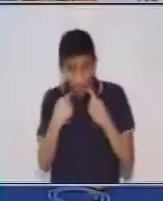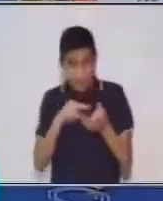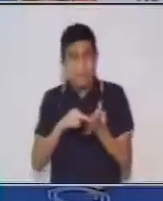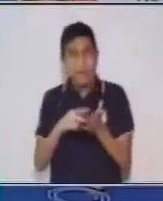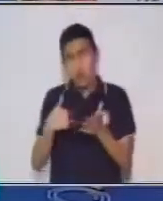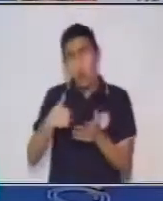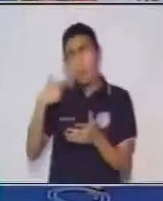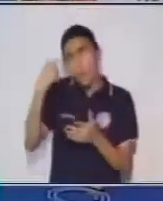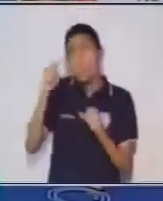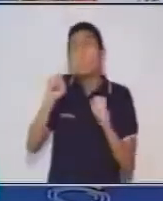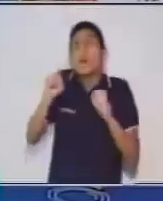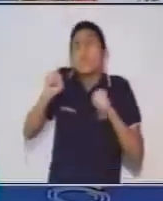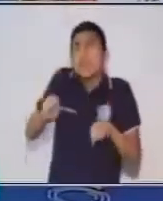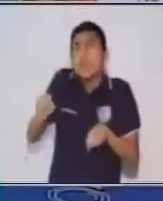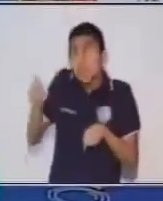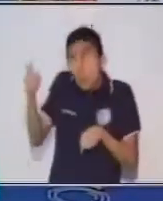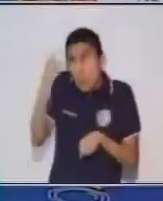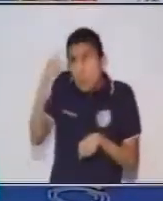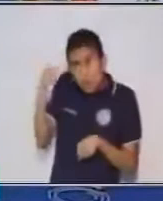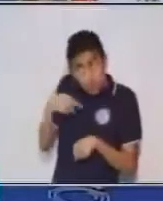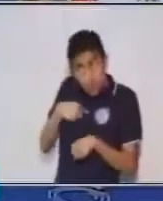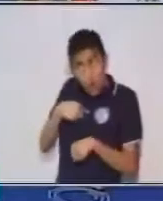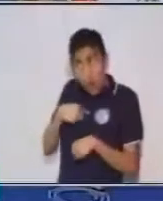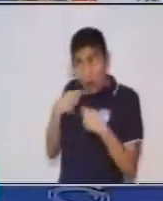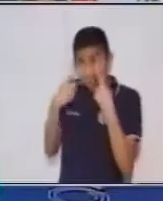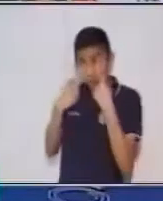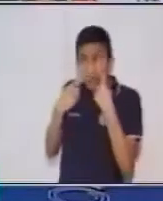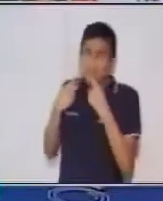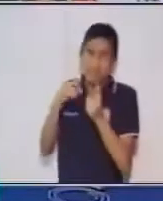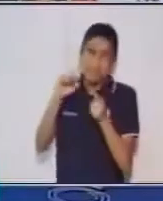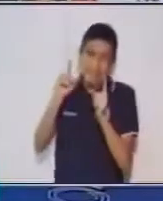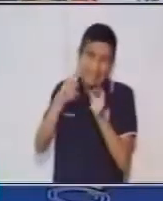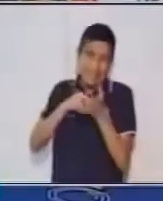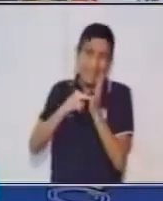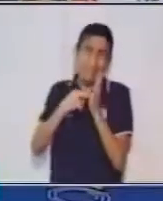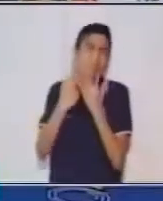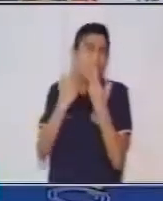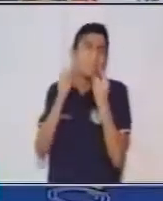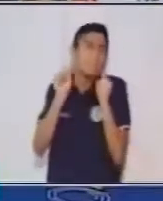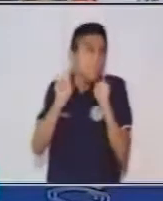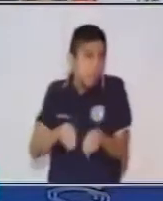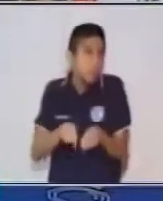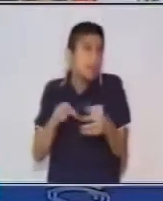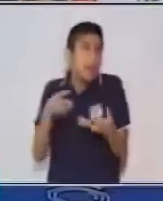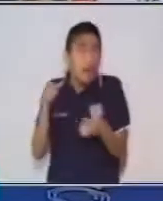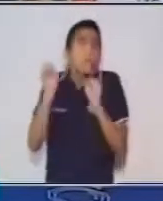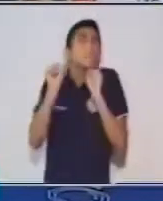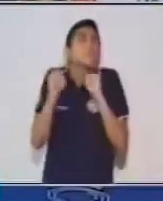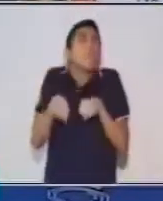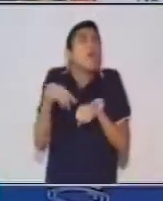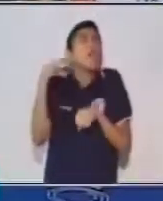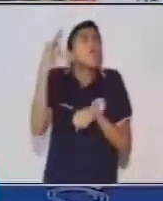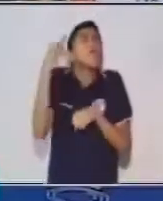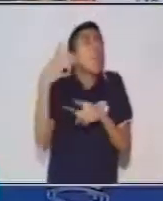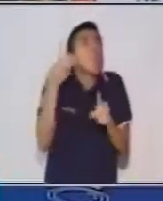estoy pensando en este momento. Entonces acá tenemos el subjuntivo.